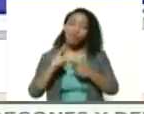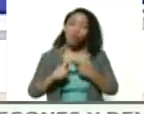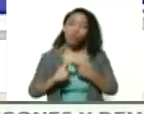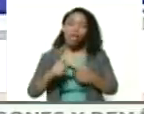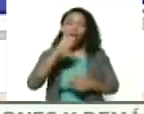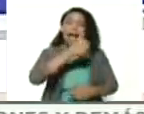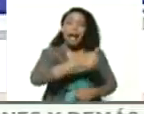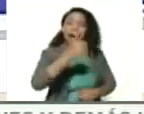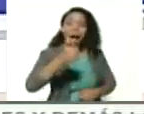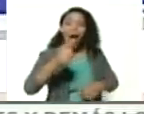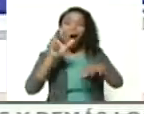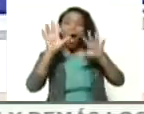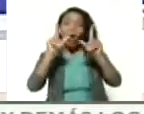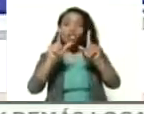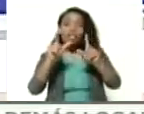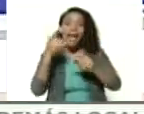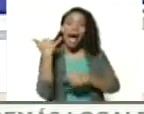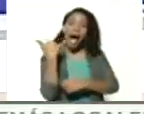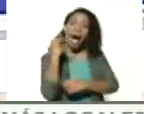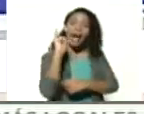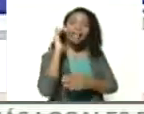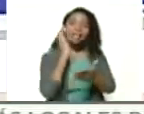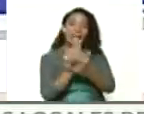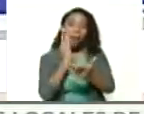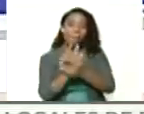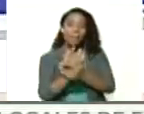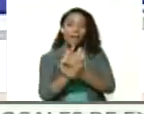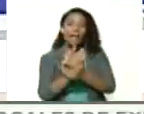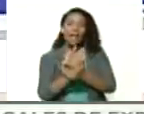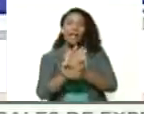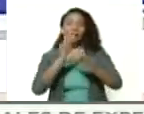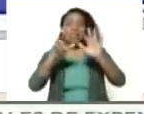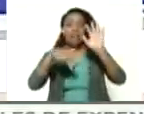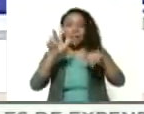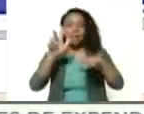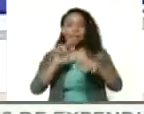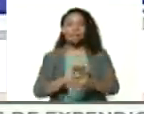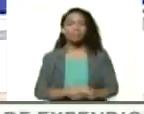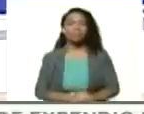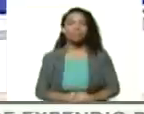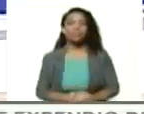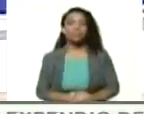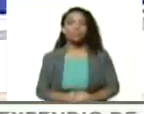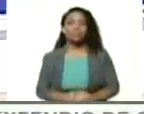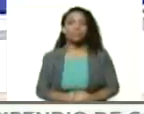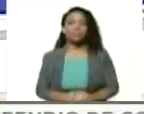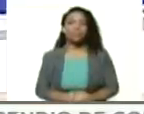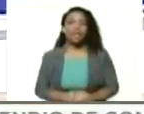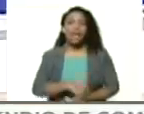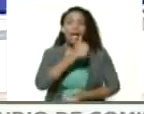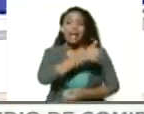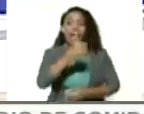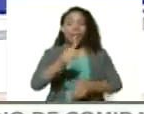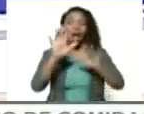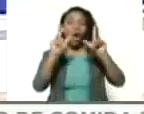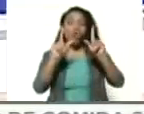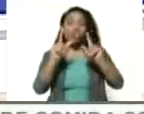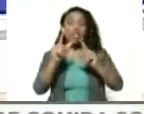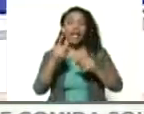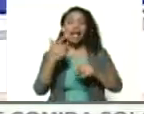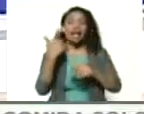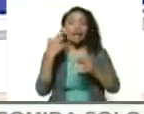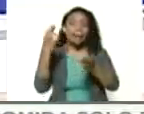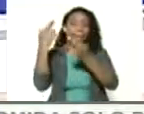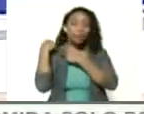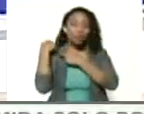cada 11 siempre tendrá su 13. A cada 11 le corresponde su